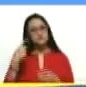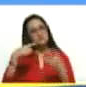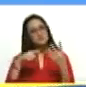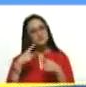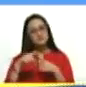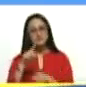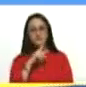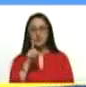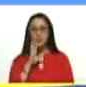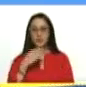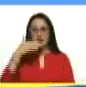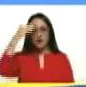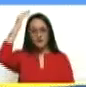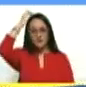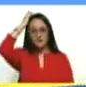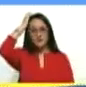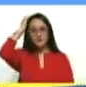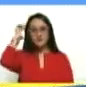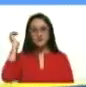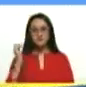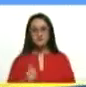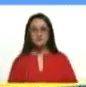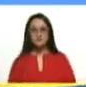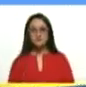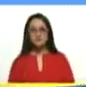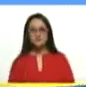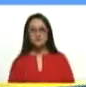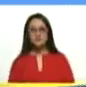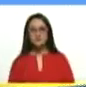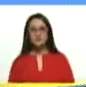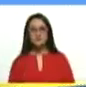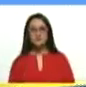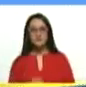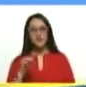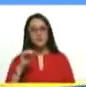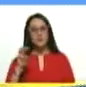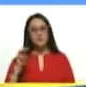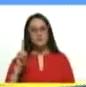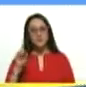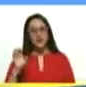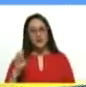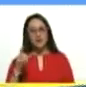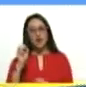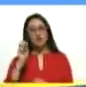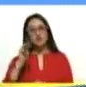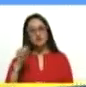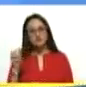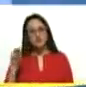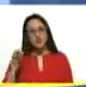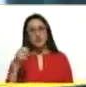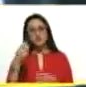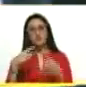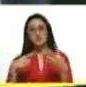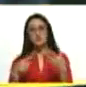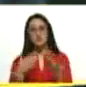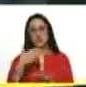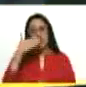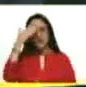Tachin, Mehmet, Erhan, Fatit, Aydin, Enre, Mehmet, Yalsin, Osman,